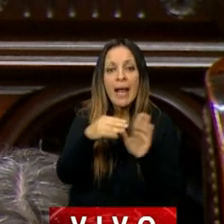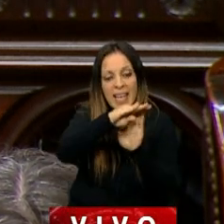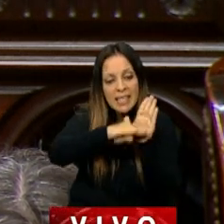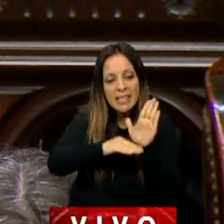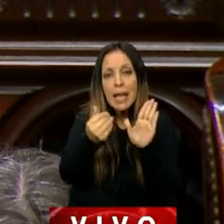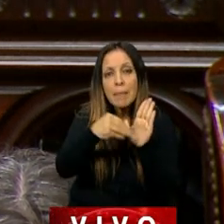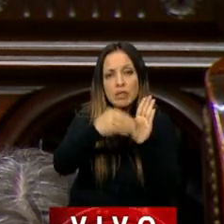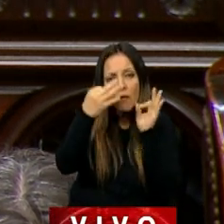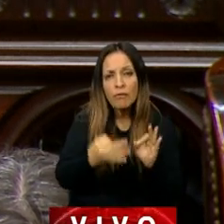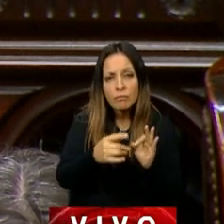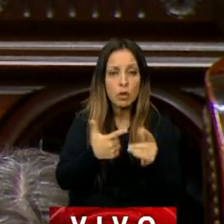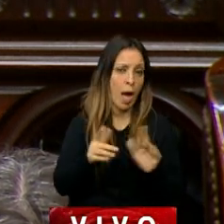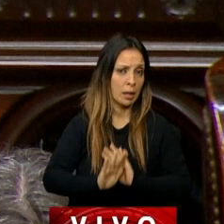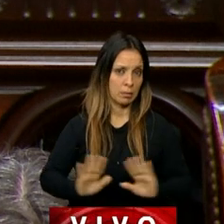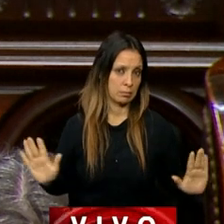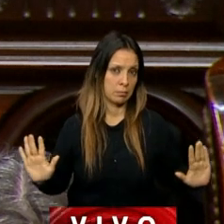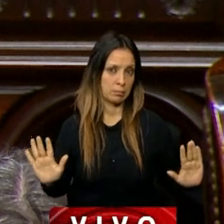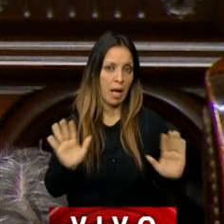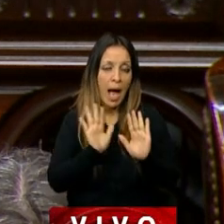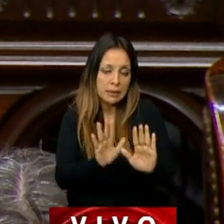precios. En ese país estamos viviendo.